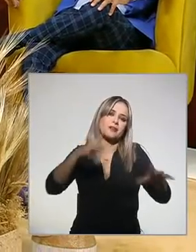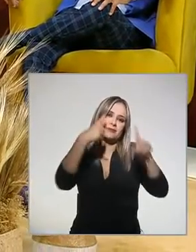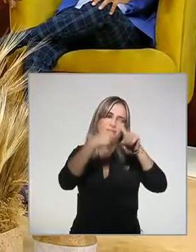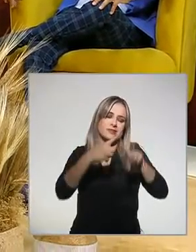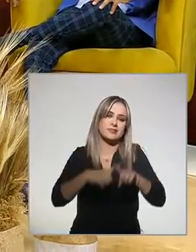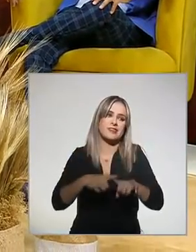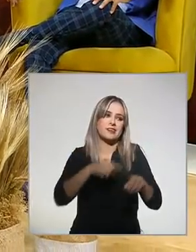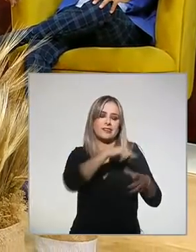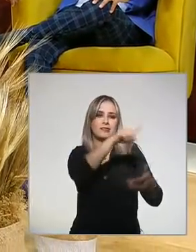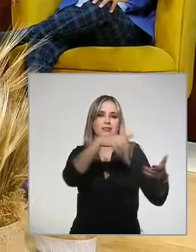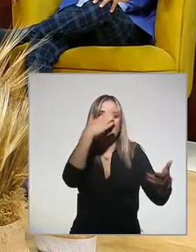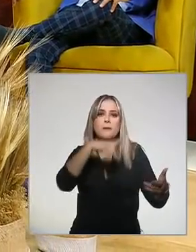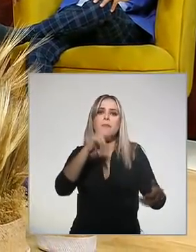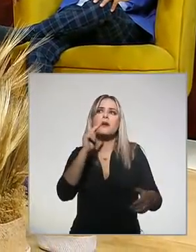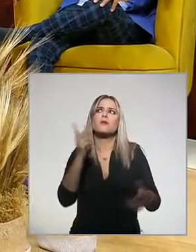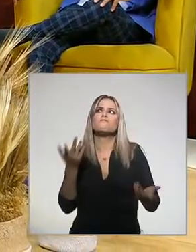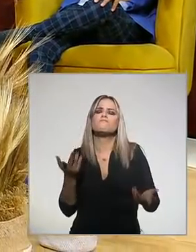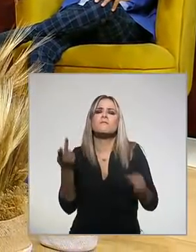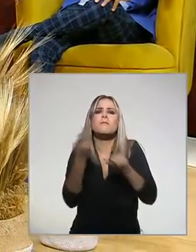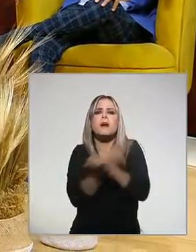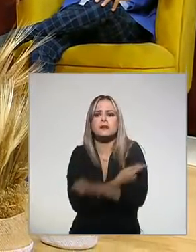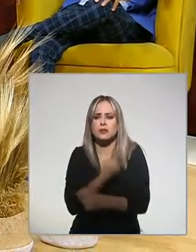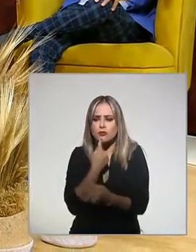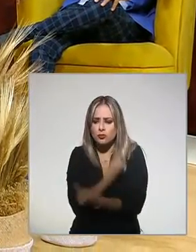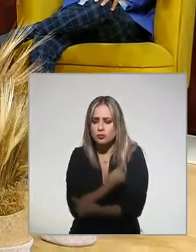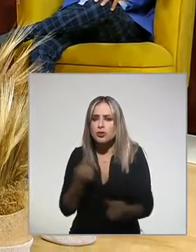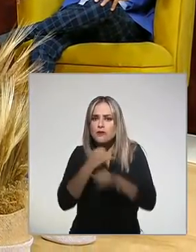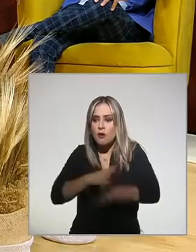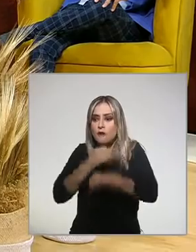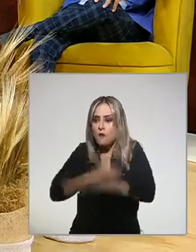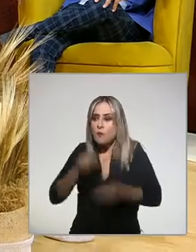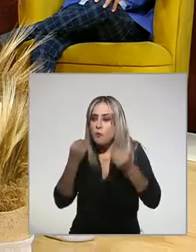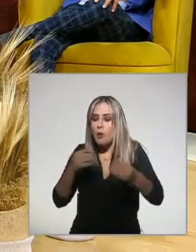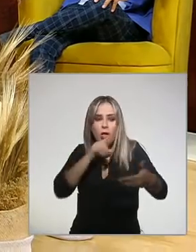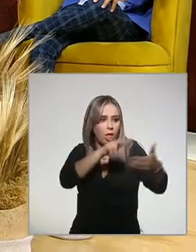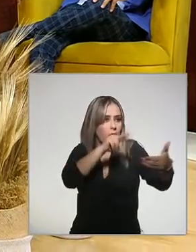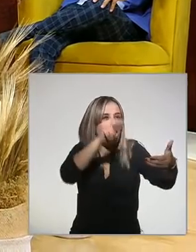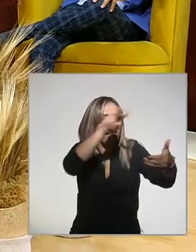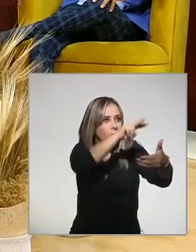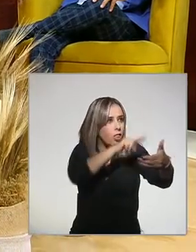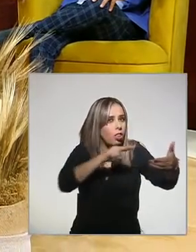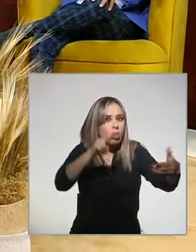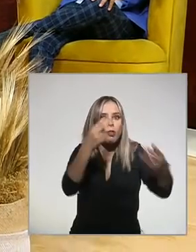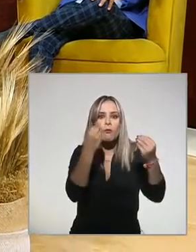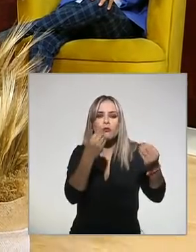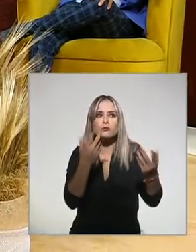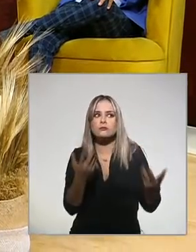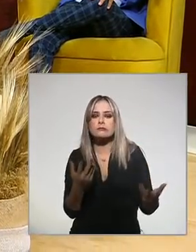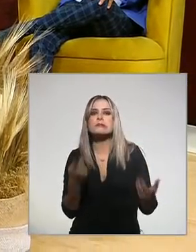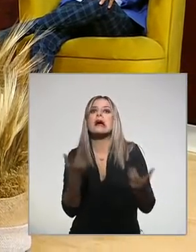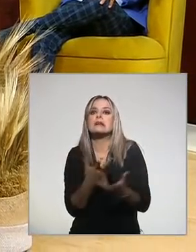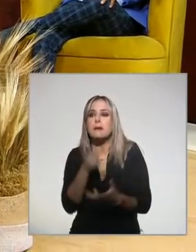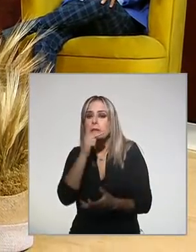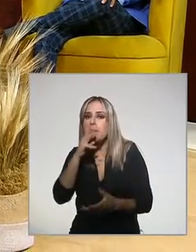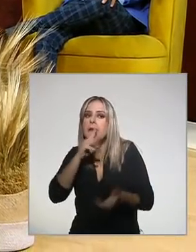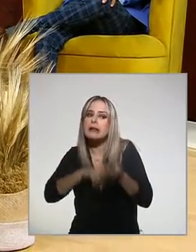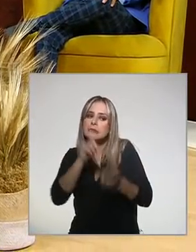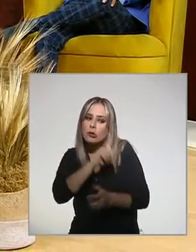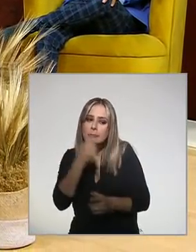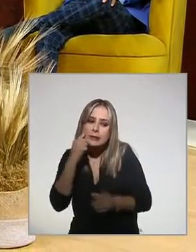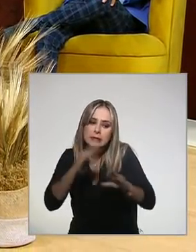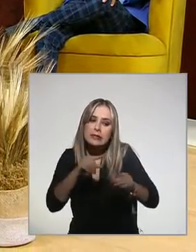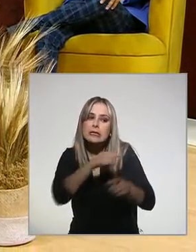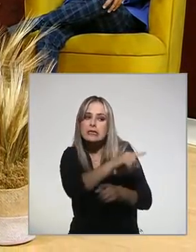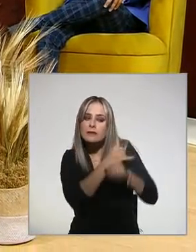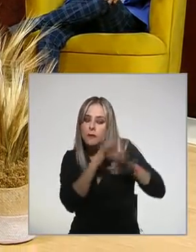surgiendo. Pero ¿qué pasa cuando los niños tienen tanta información? ¿Realmente como papás estamos siendo una buena guía para decirle dónde te